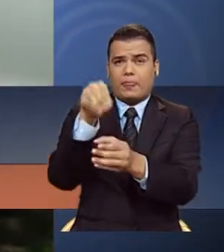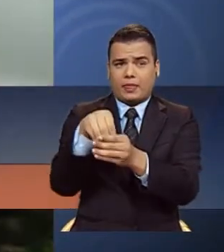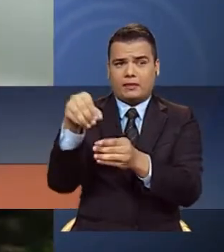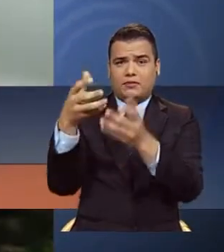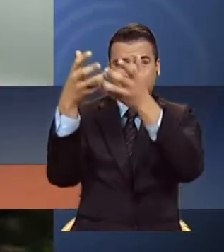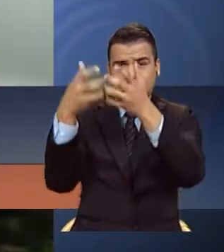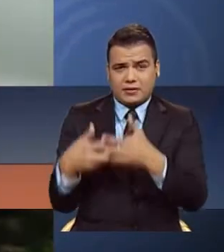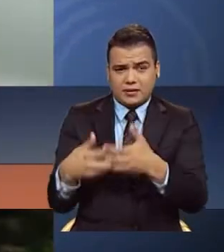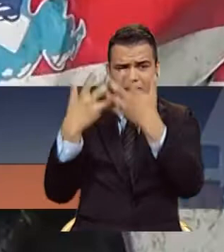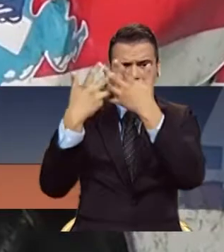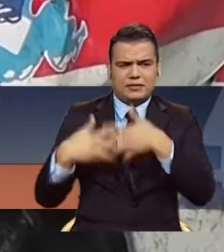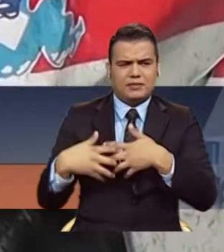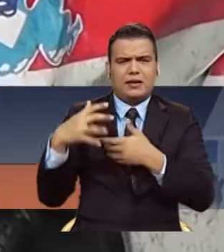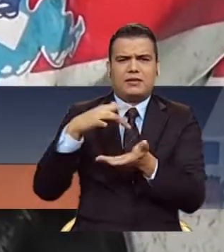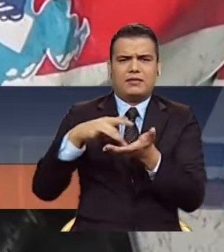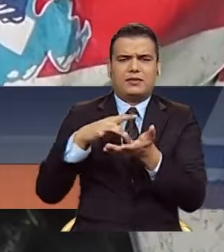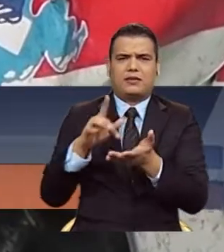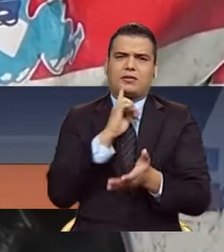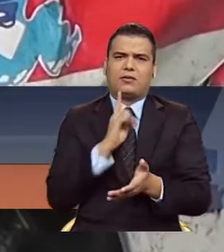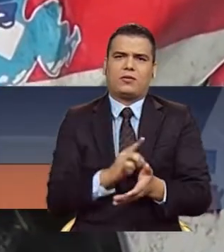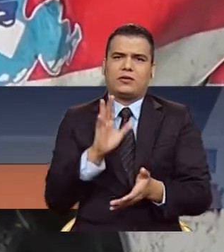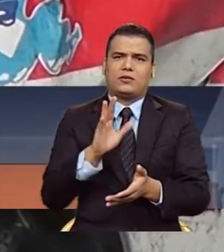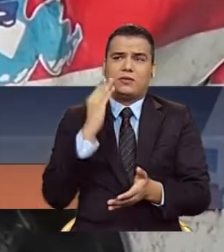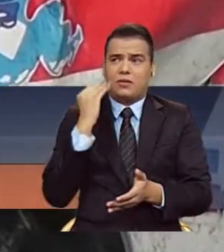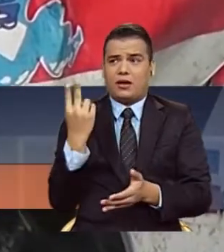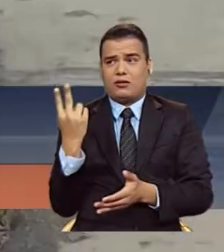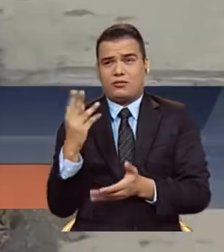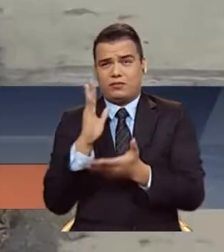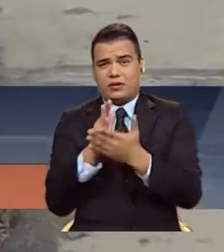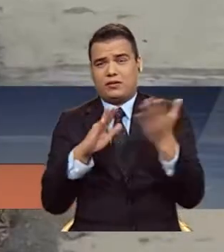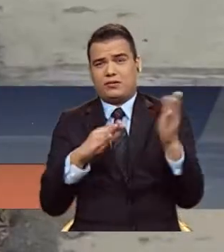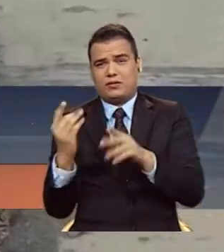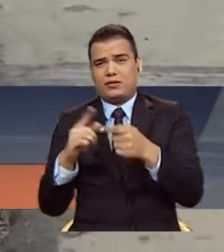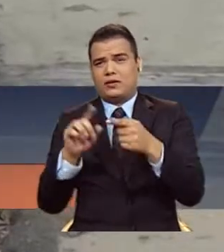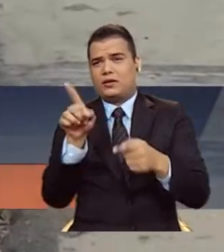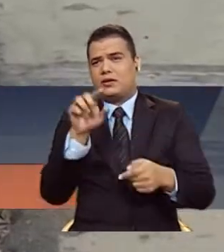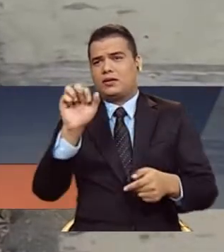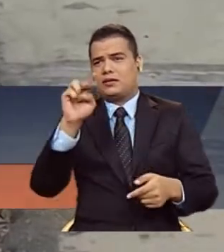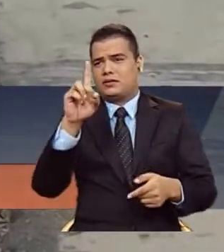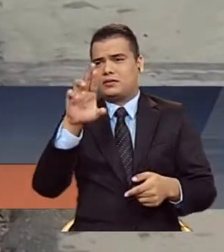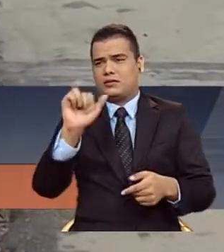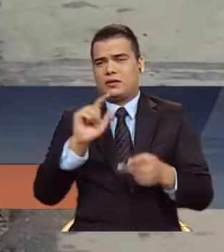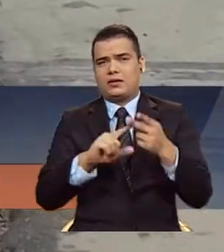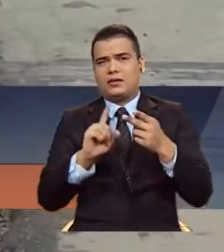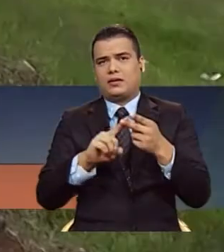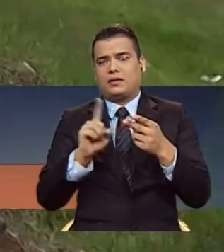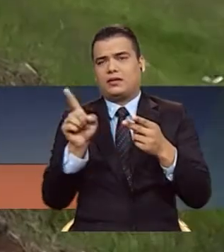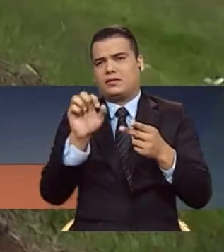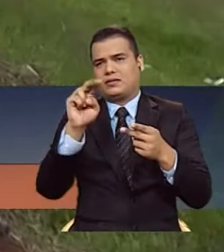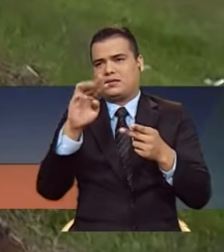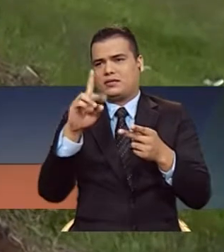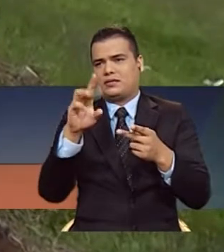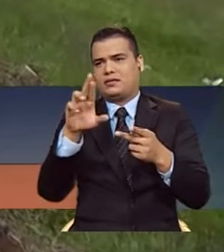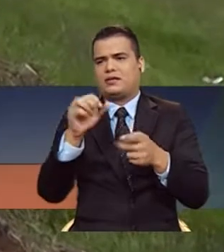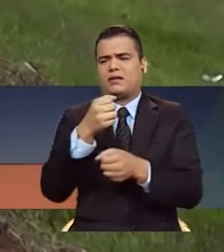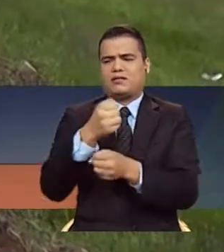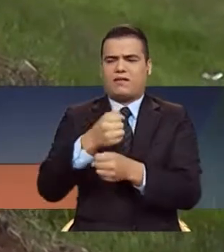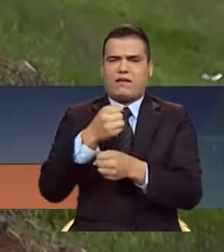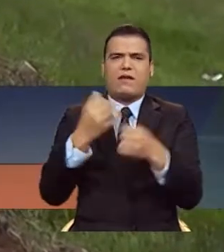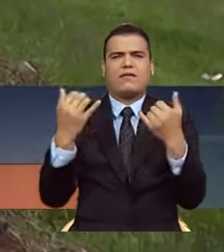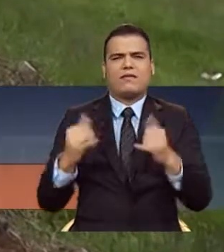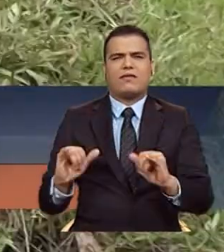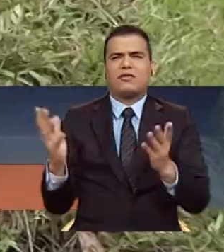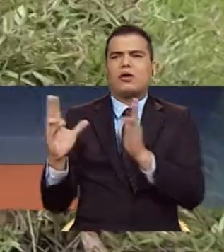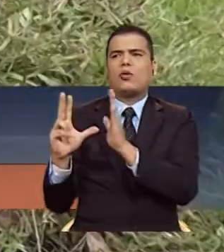emergencia. Dos de las mujeres que fallecieron en el primer accidente, Sandra Leitón y Sandra Patricia López, salían de laborar de un hotel ubicado